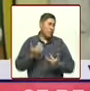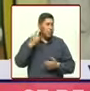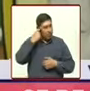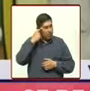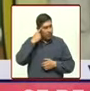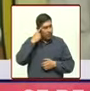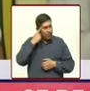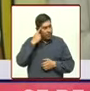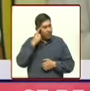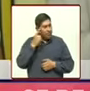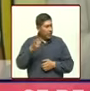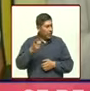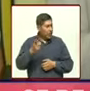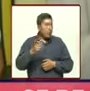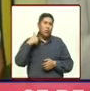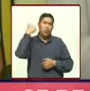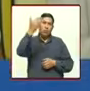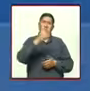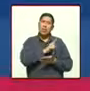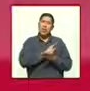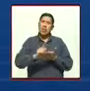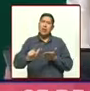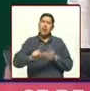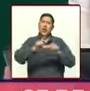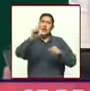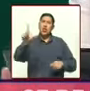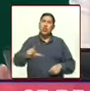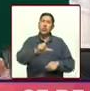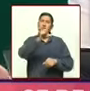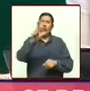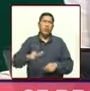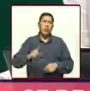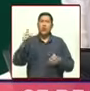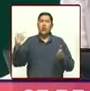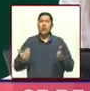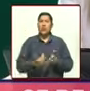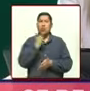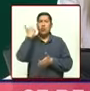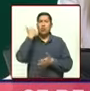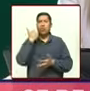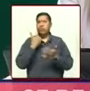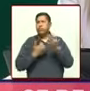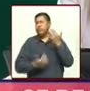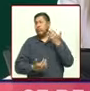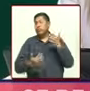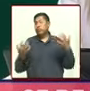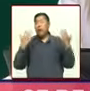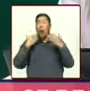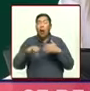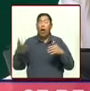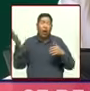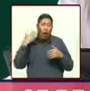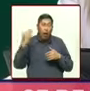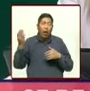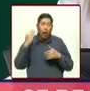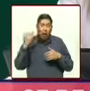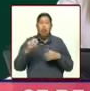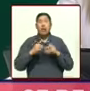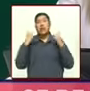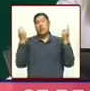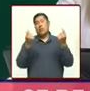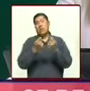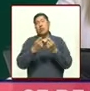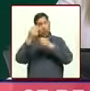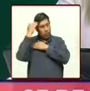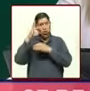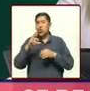usted, la próxima semana, el día lunes, se viene una nueva ola de calor en el departamento de Santa Cruz. Esto no